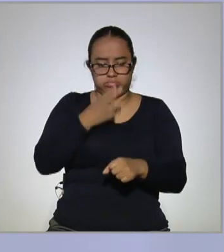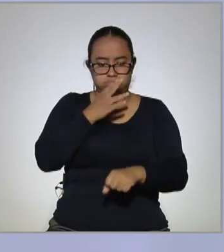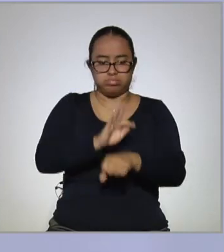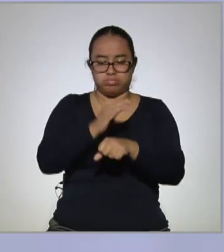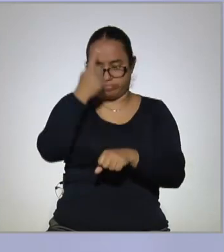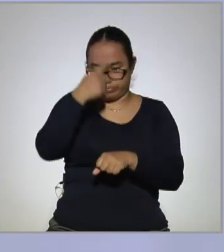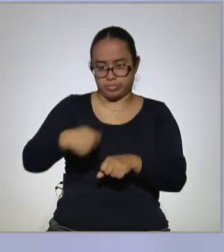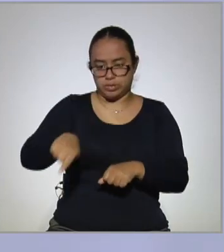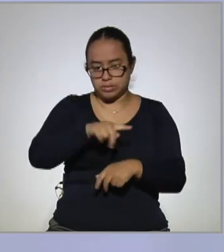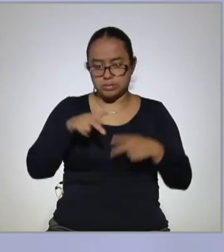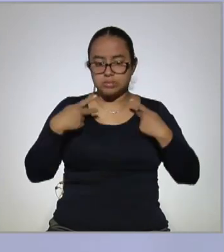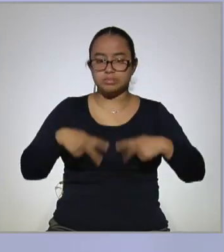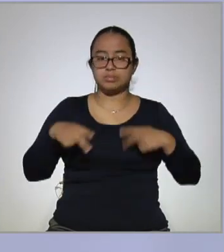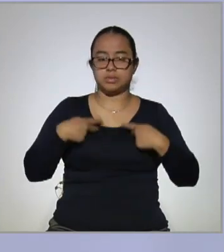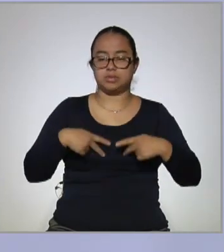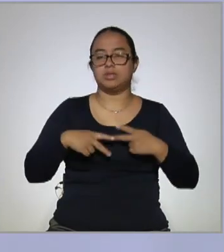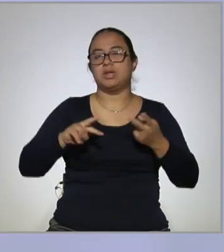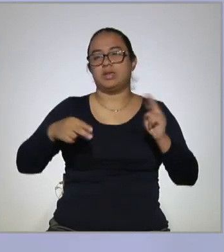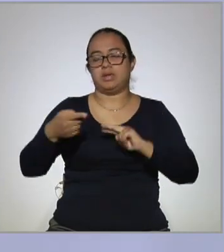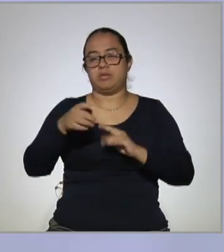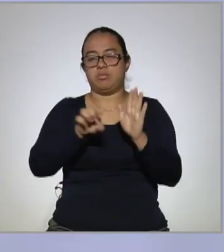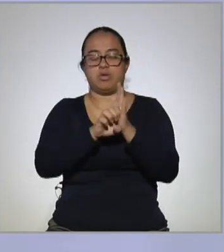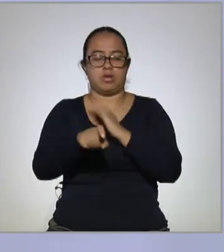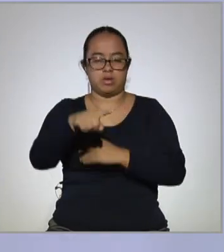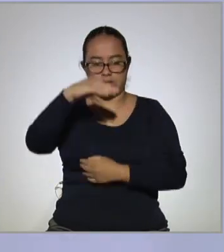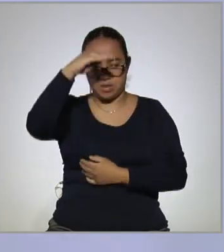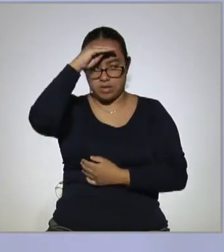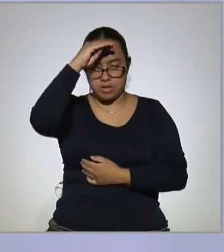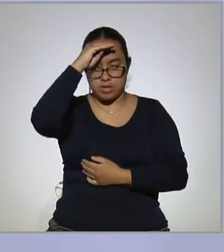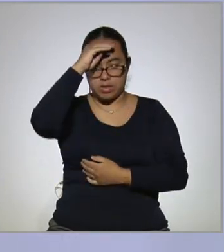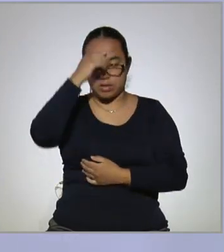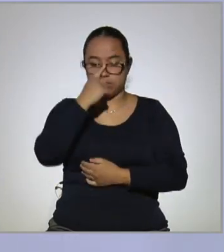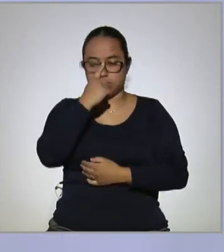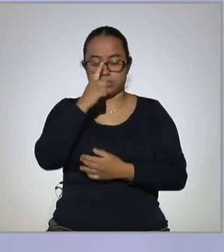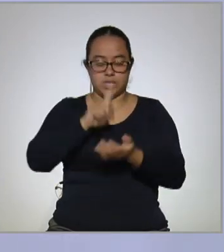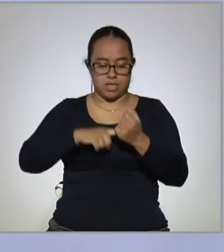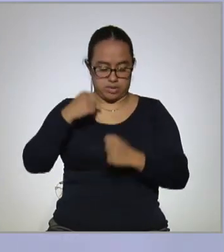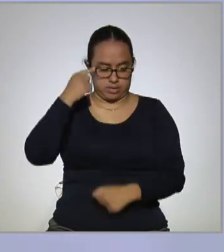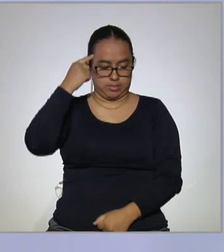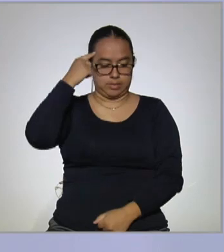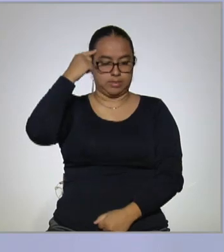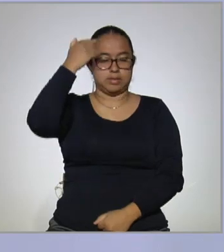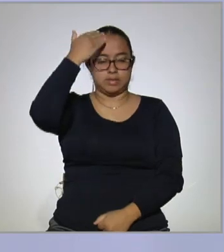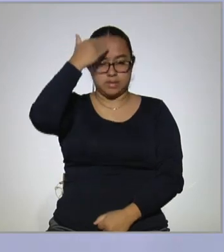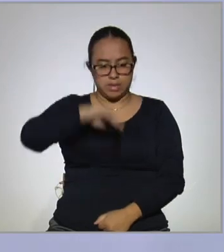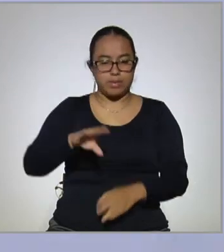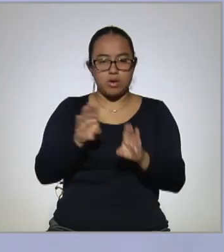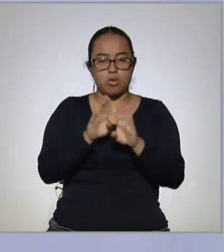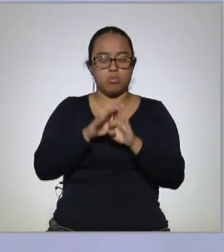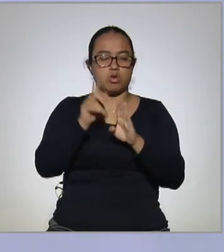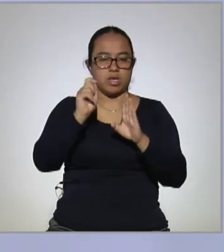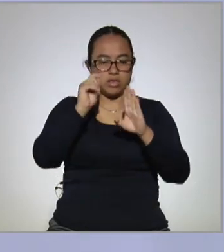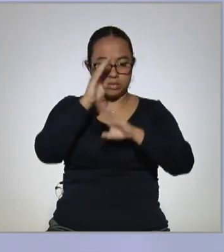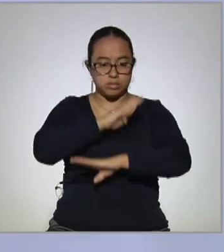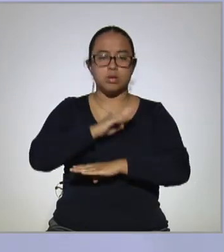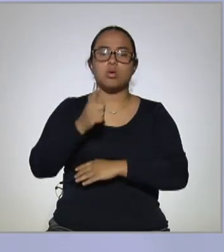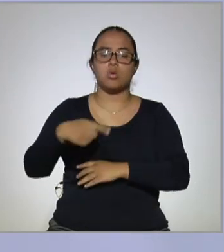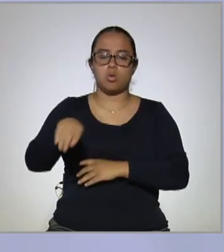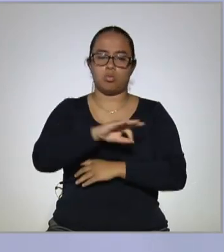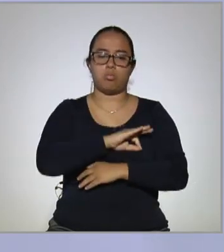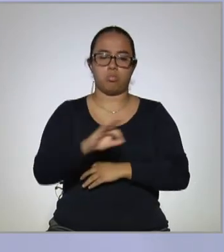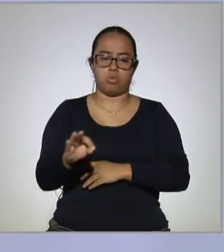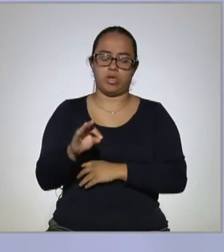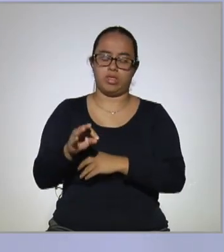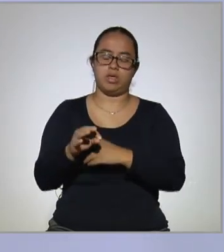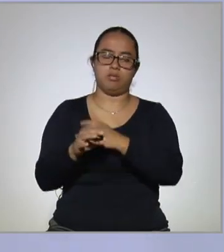el ser humano y contrariamente a lo que podemos pensar si lo hacemos de una forma consciente, muy lúdica, muy constructiva, por supuesto que podemos cuidar el manguito